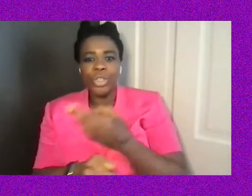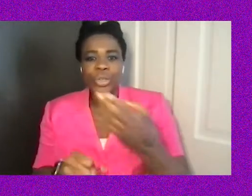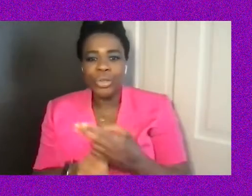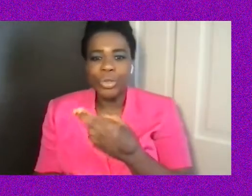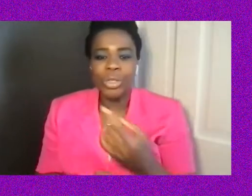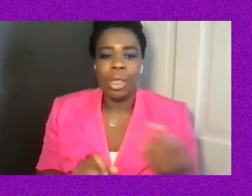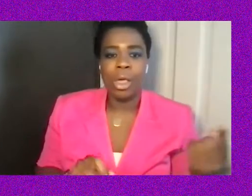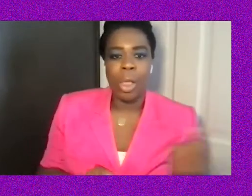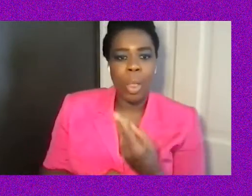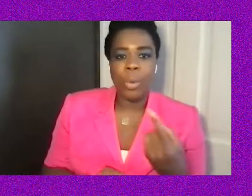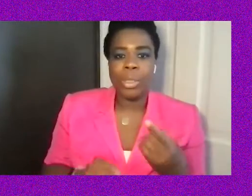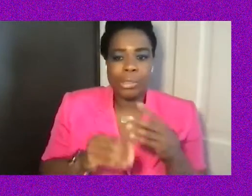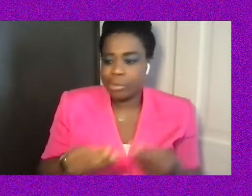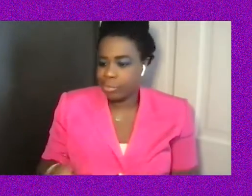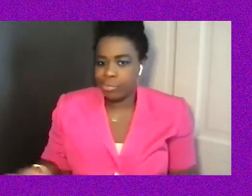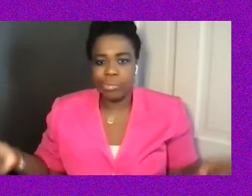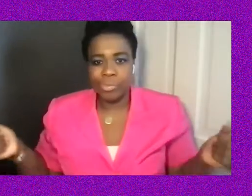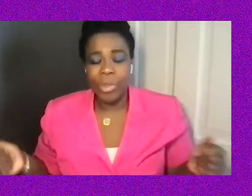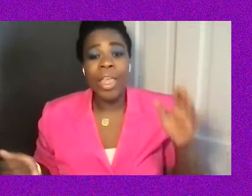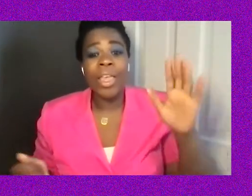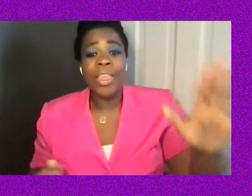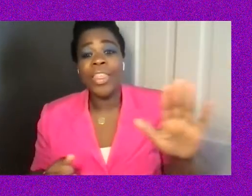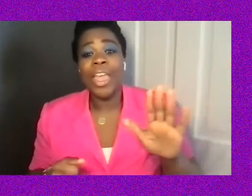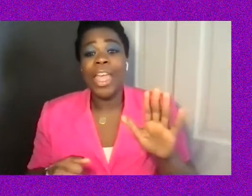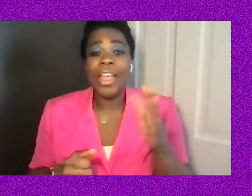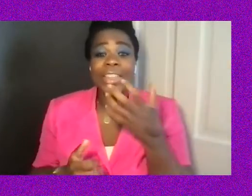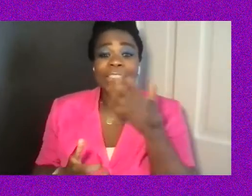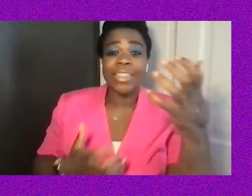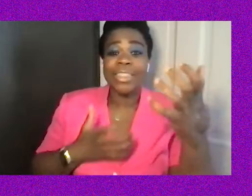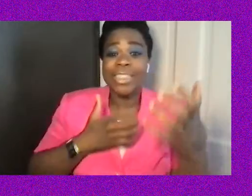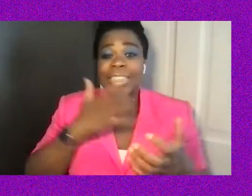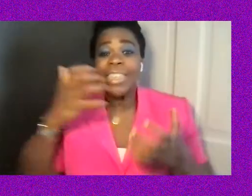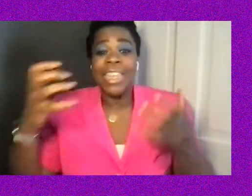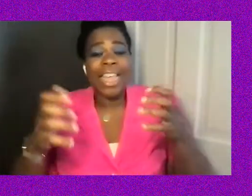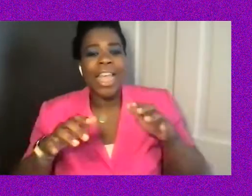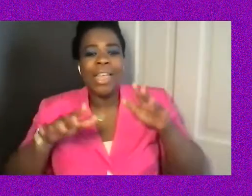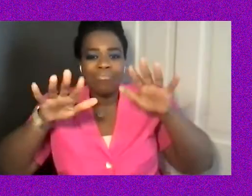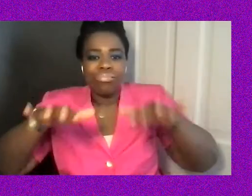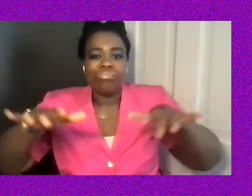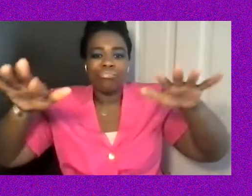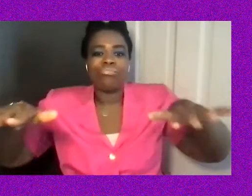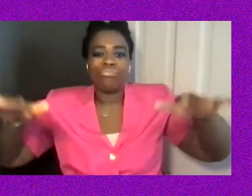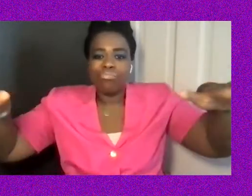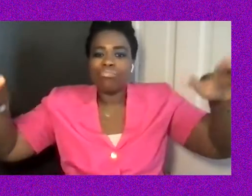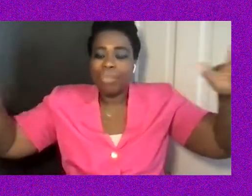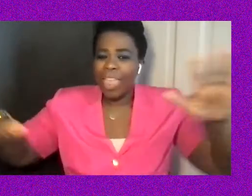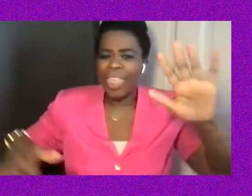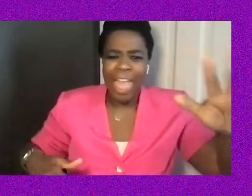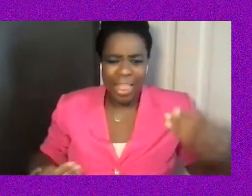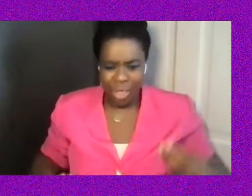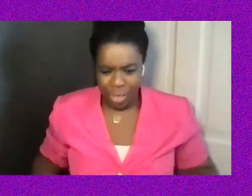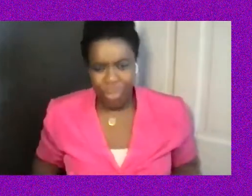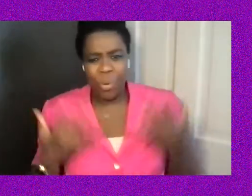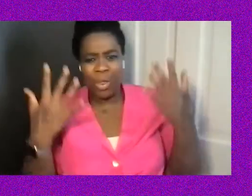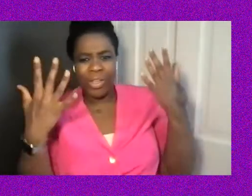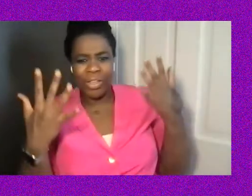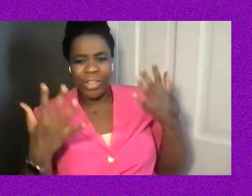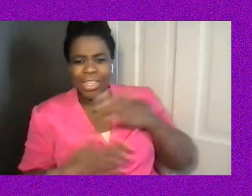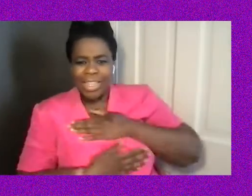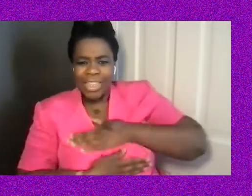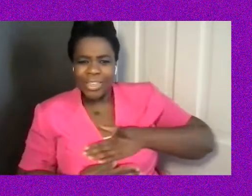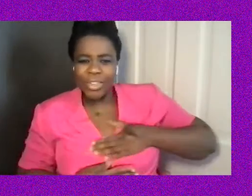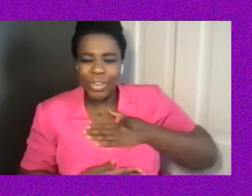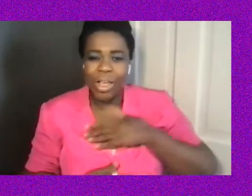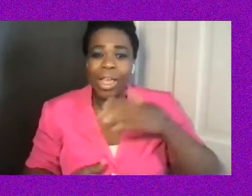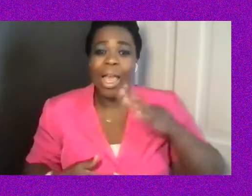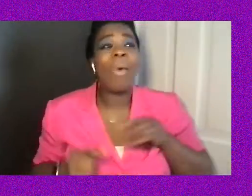acercan para compartir esa melodía y dejar su soledad. Así que toda